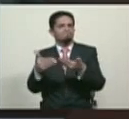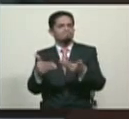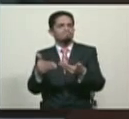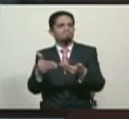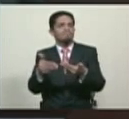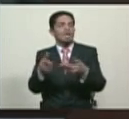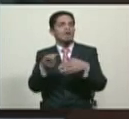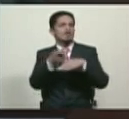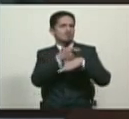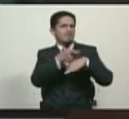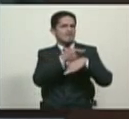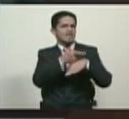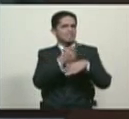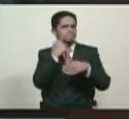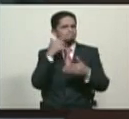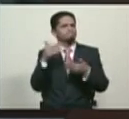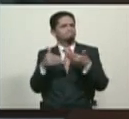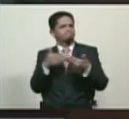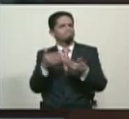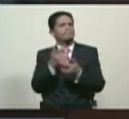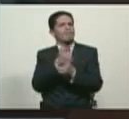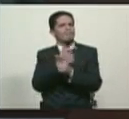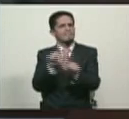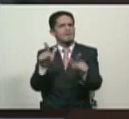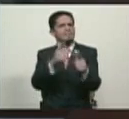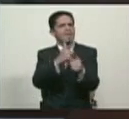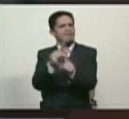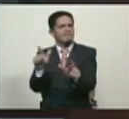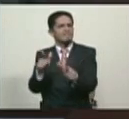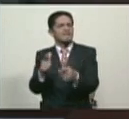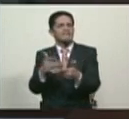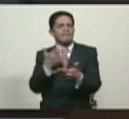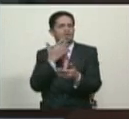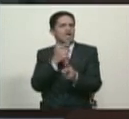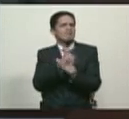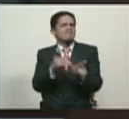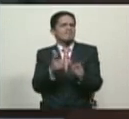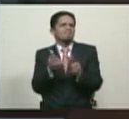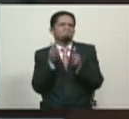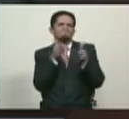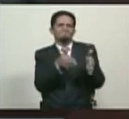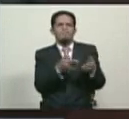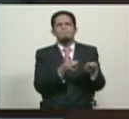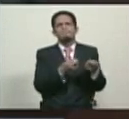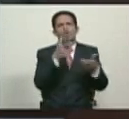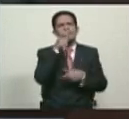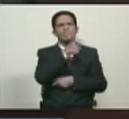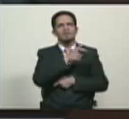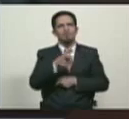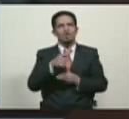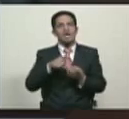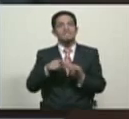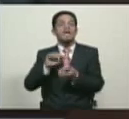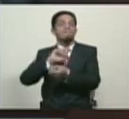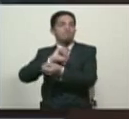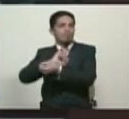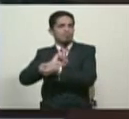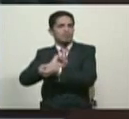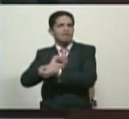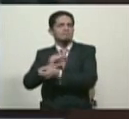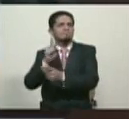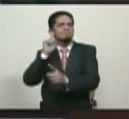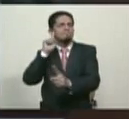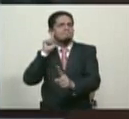acciones para que la libertad fuese una prerrogativa de pocos y que la esclavitud también evolucionara para